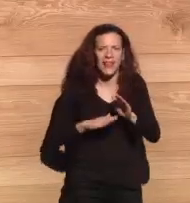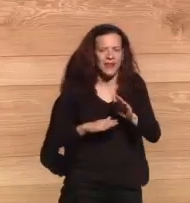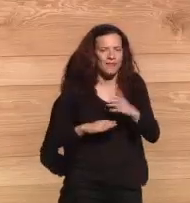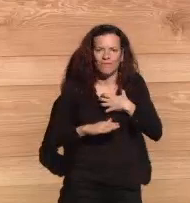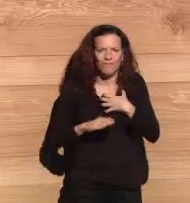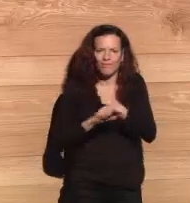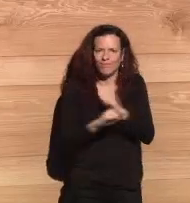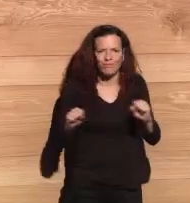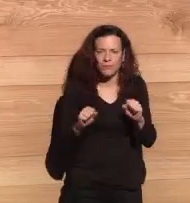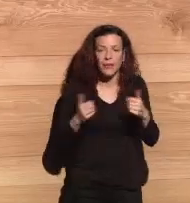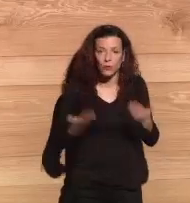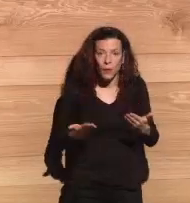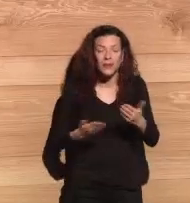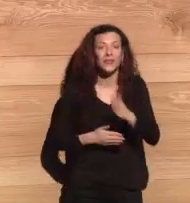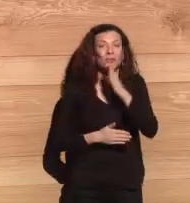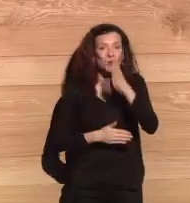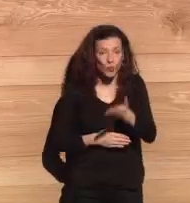Entonces, eso fue